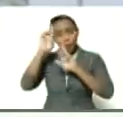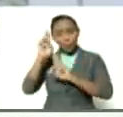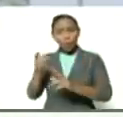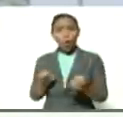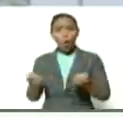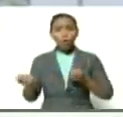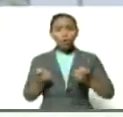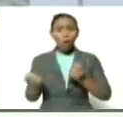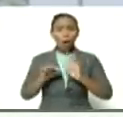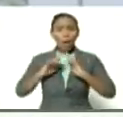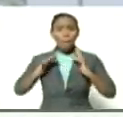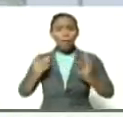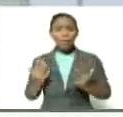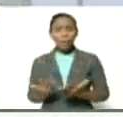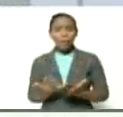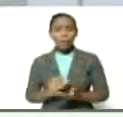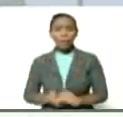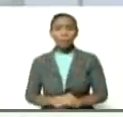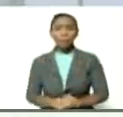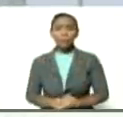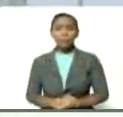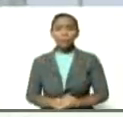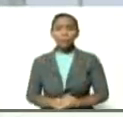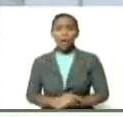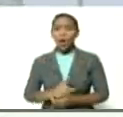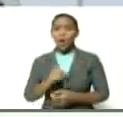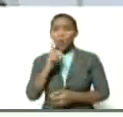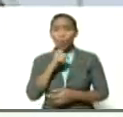controlado la pandemia, no haber